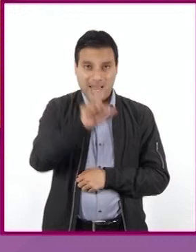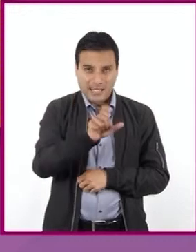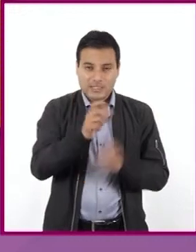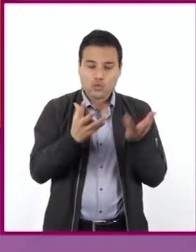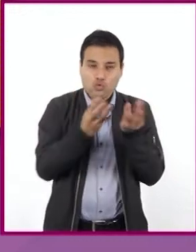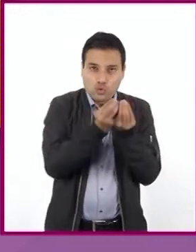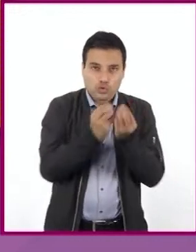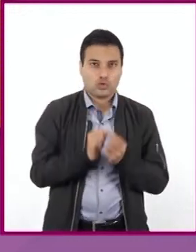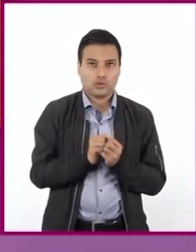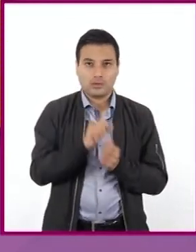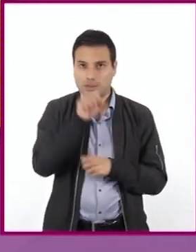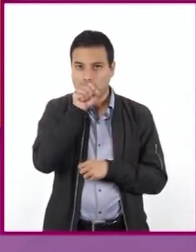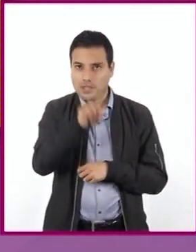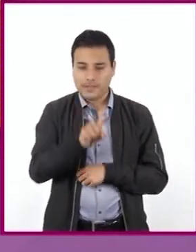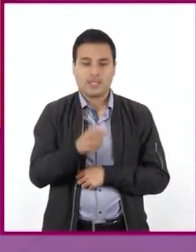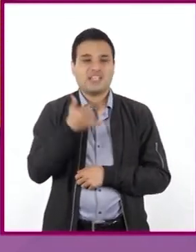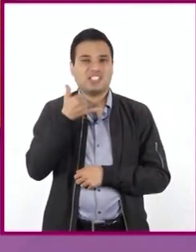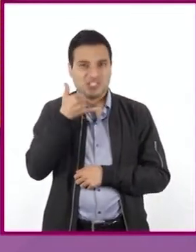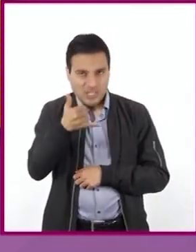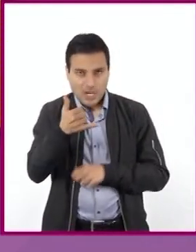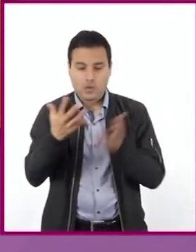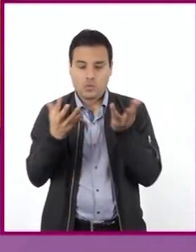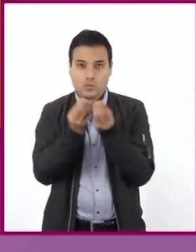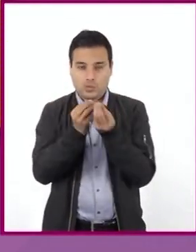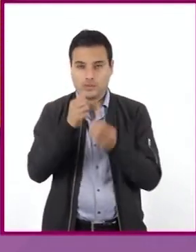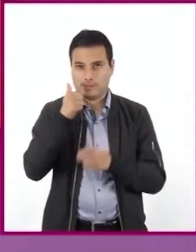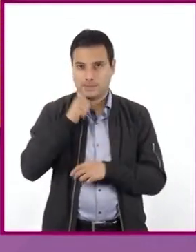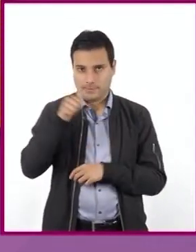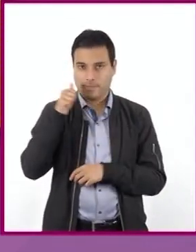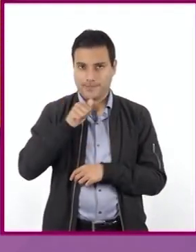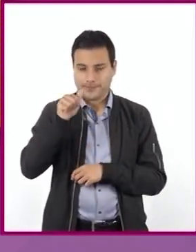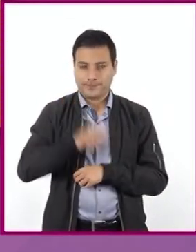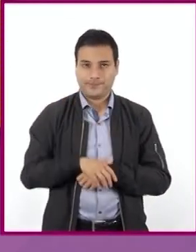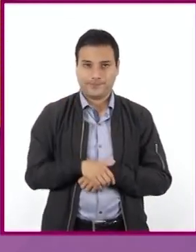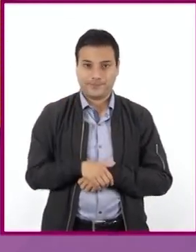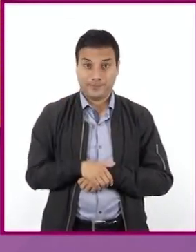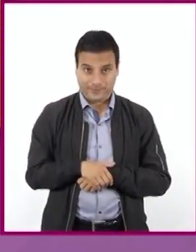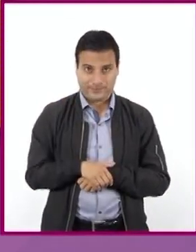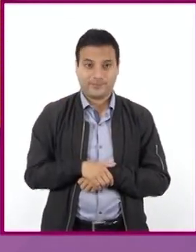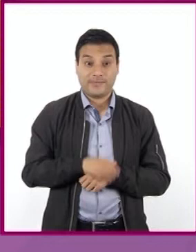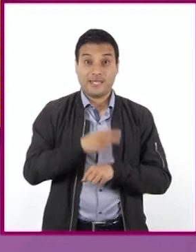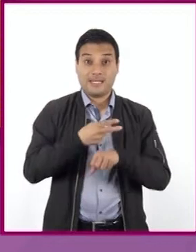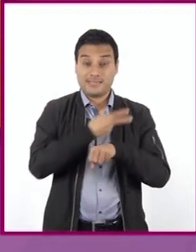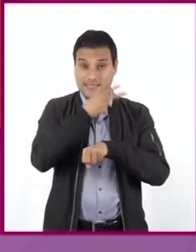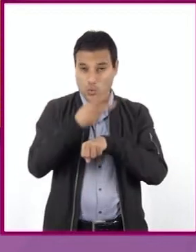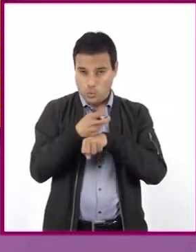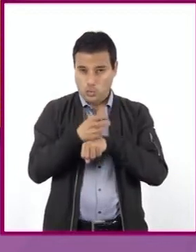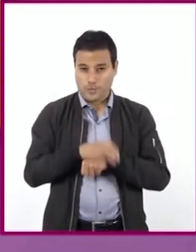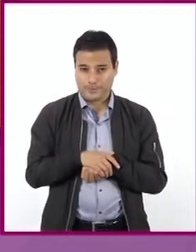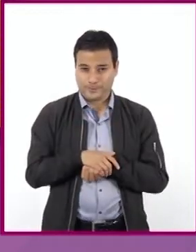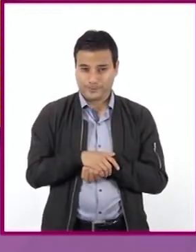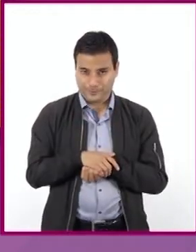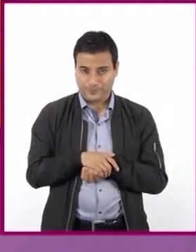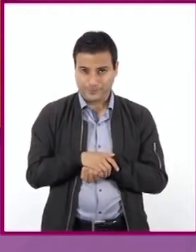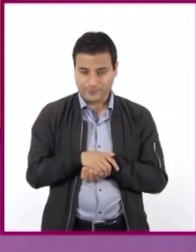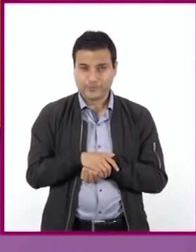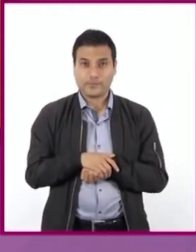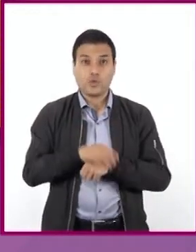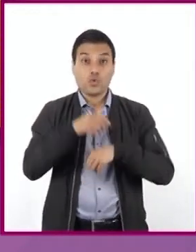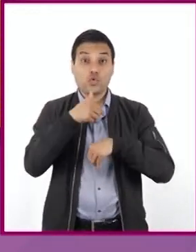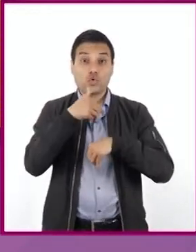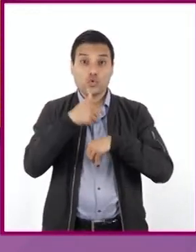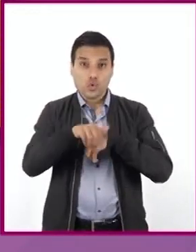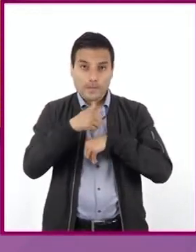que los términos con y en el primer miembro de la ecuación y en el segundo miembro de la igualdad los términos independientes